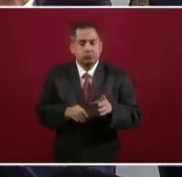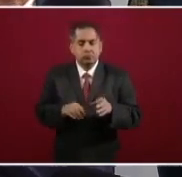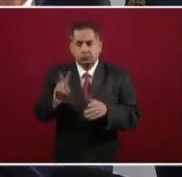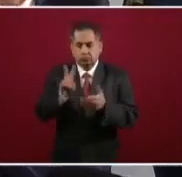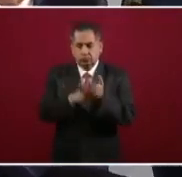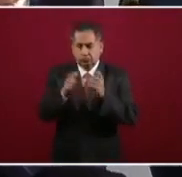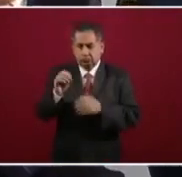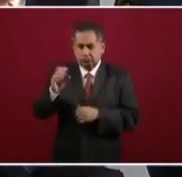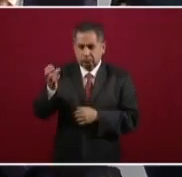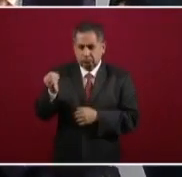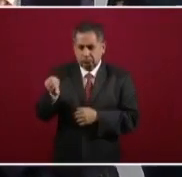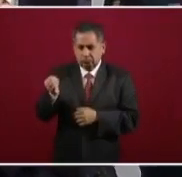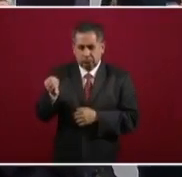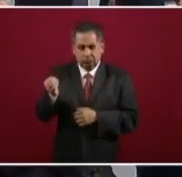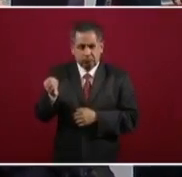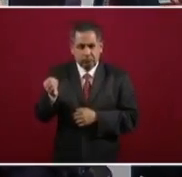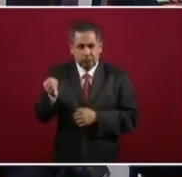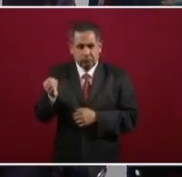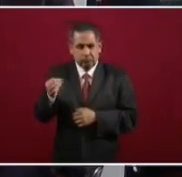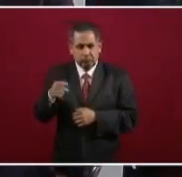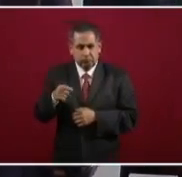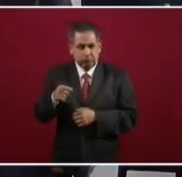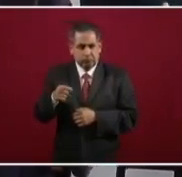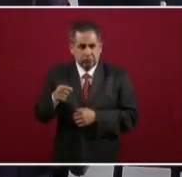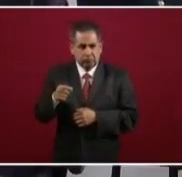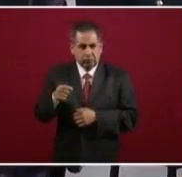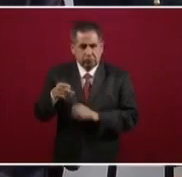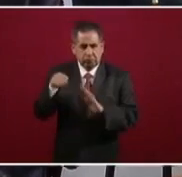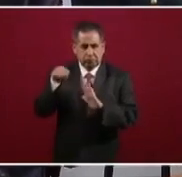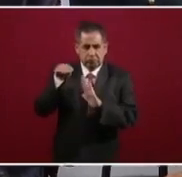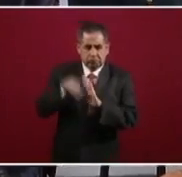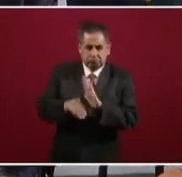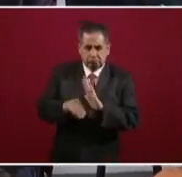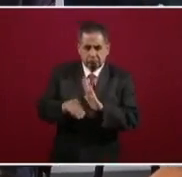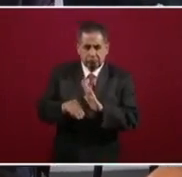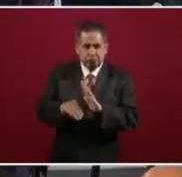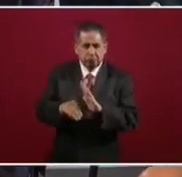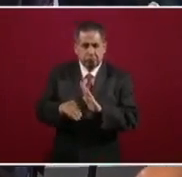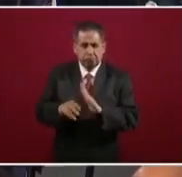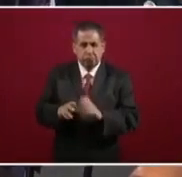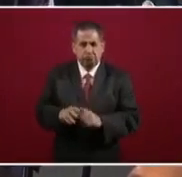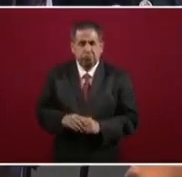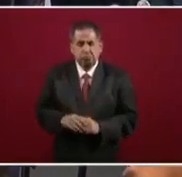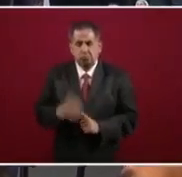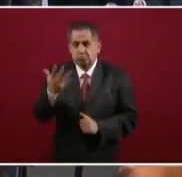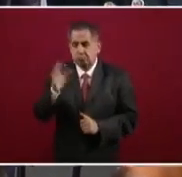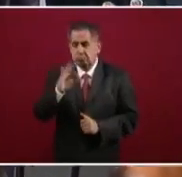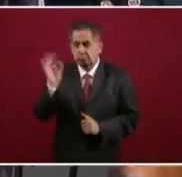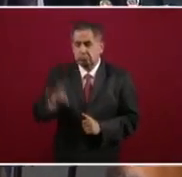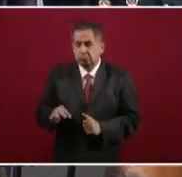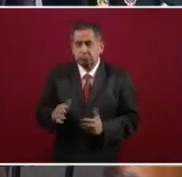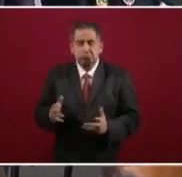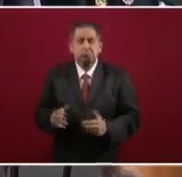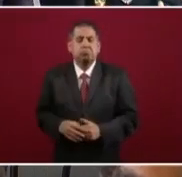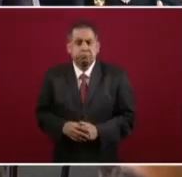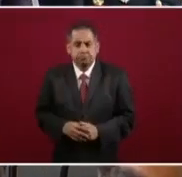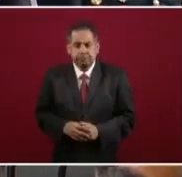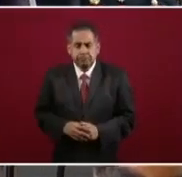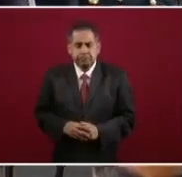2009 creo callo 5 %